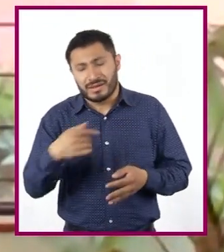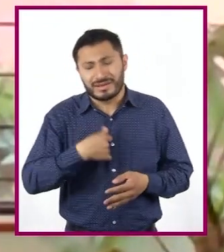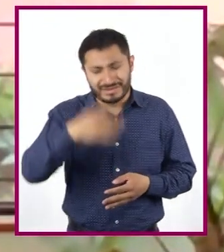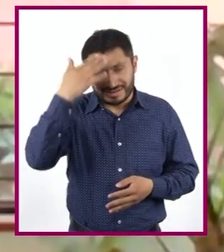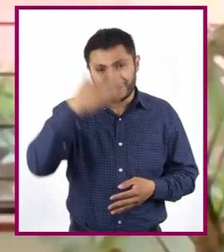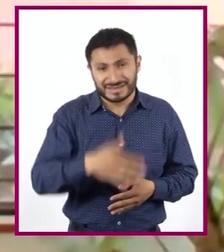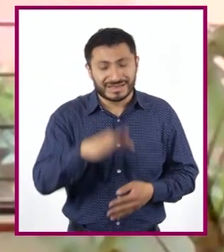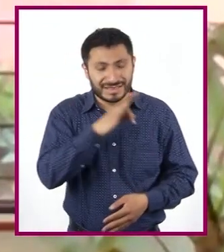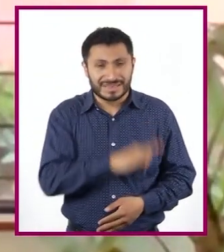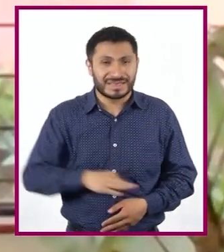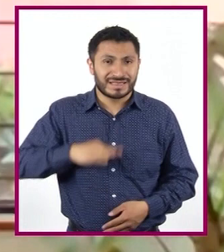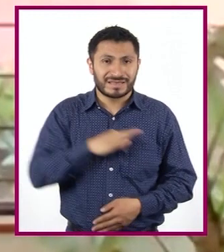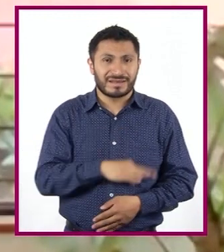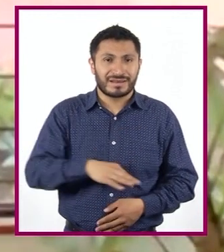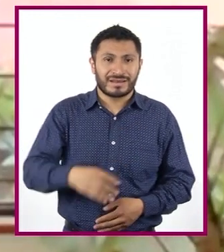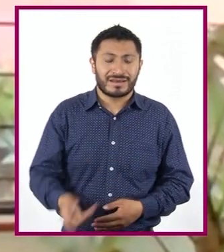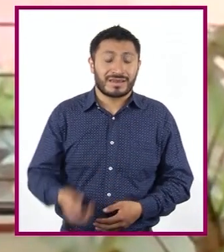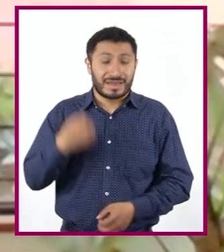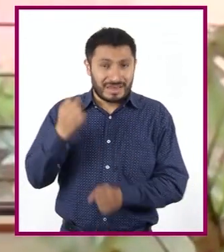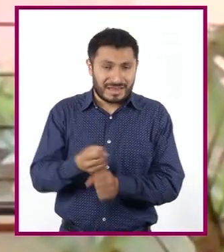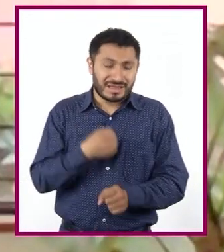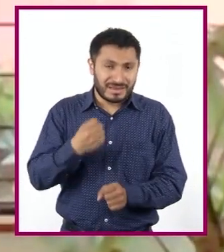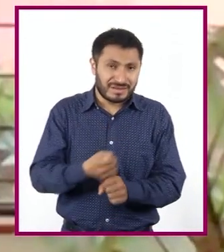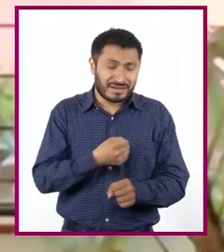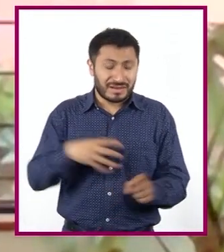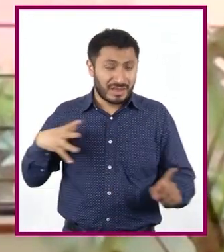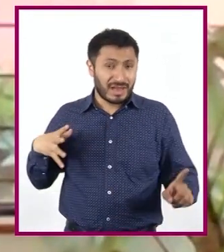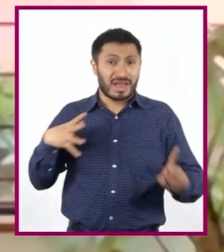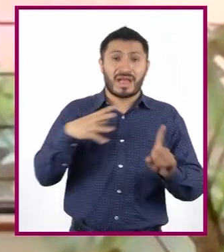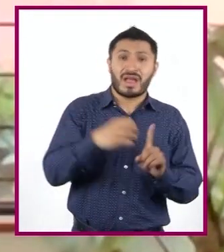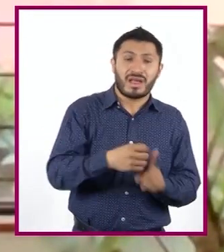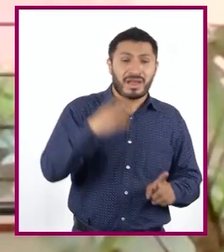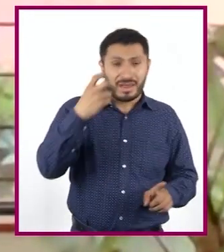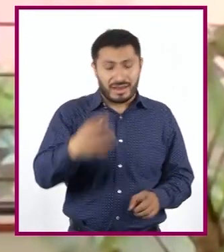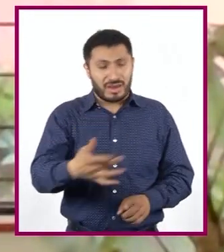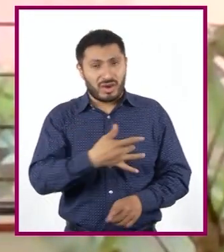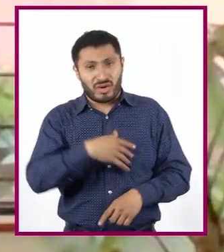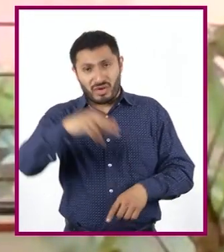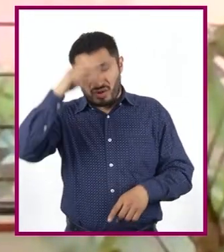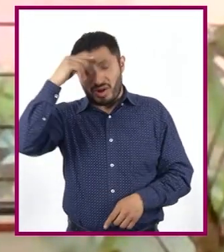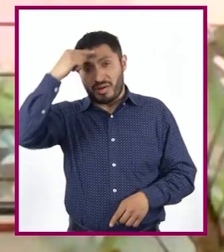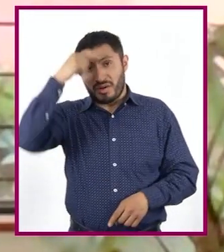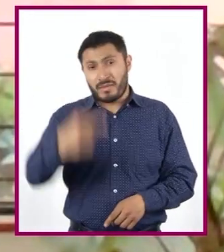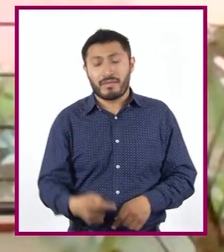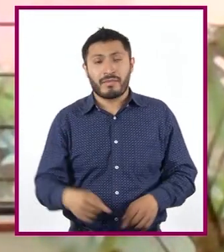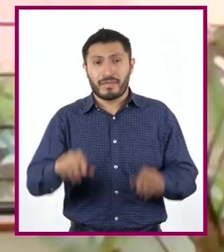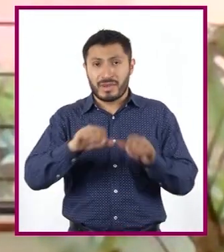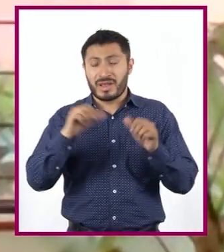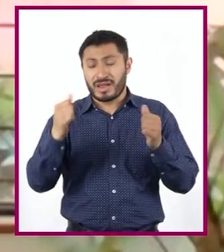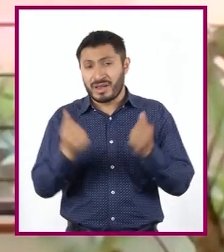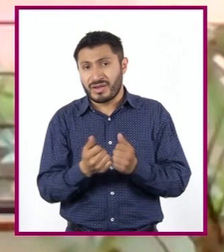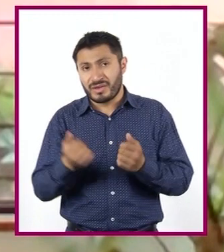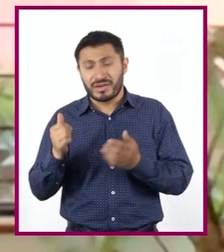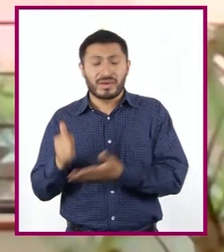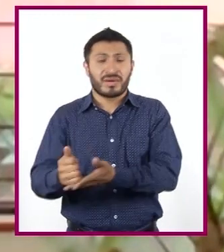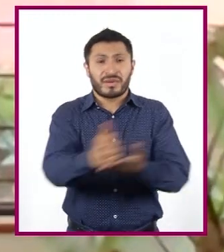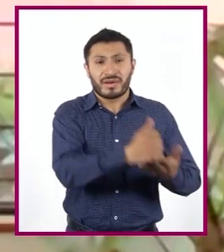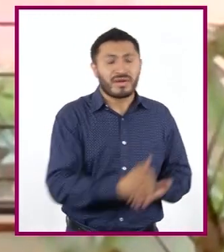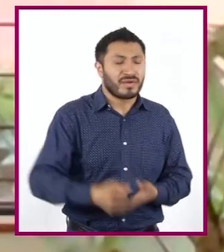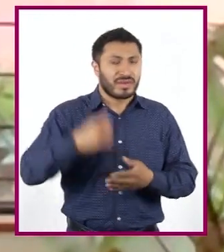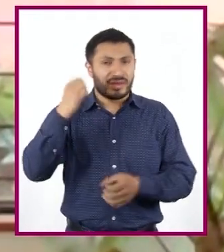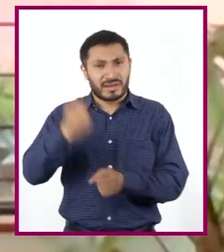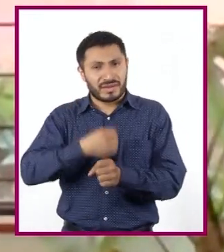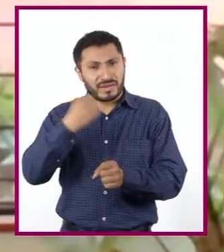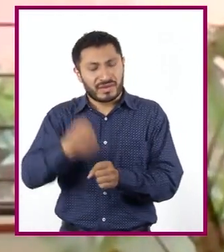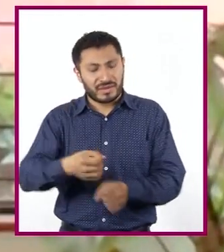un buen libro, pero después que nosotros ya nos volvamos cazadores, vamos a llamarle así, de títulos, cazadores de los libros que nos interesan, para que en